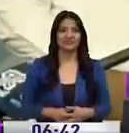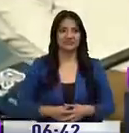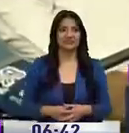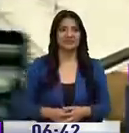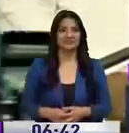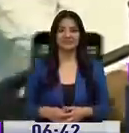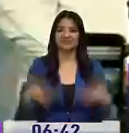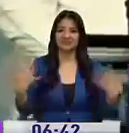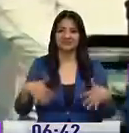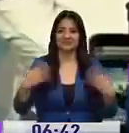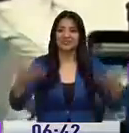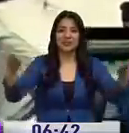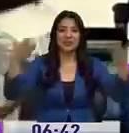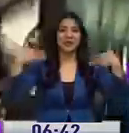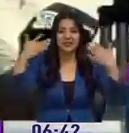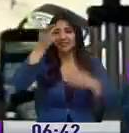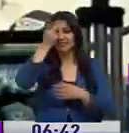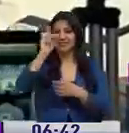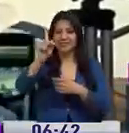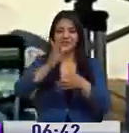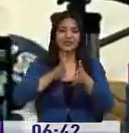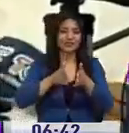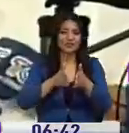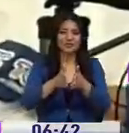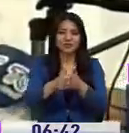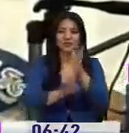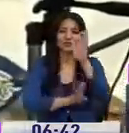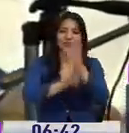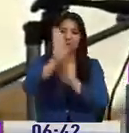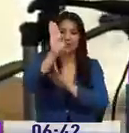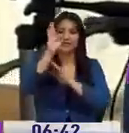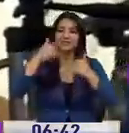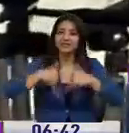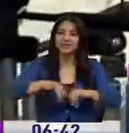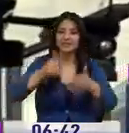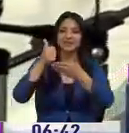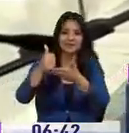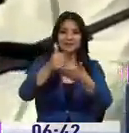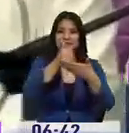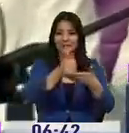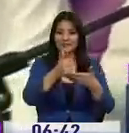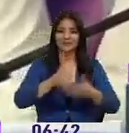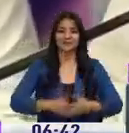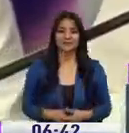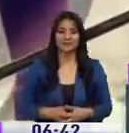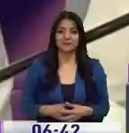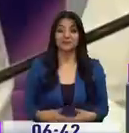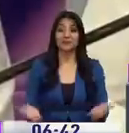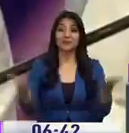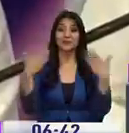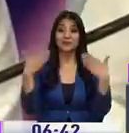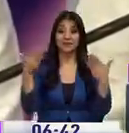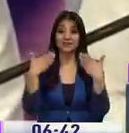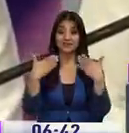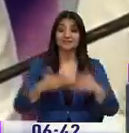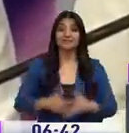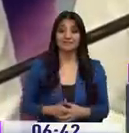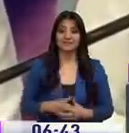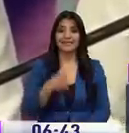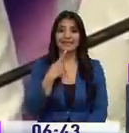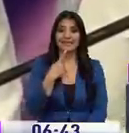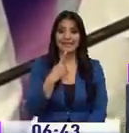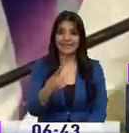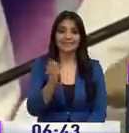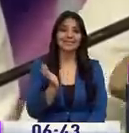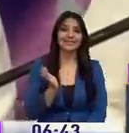Guayaquil decidió seguir por el camino del progreso y el bienestar. Guayaquil, dijo a